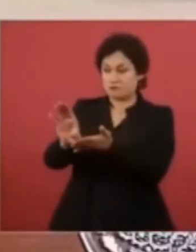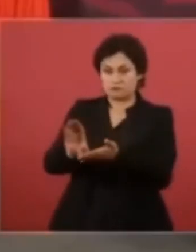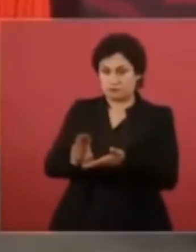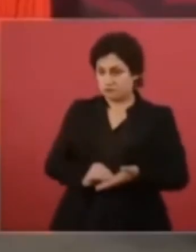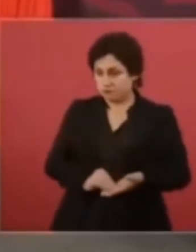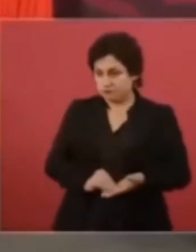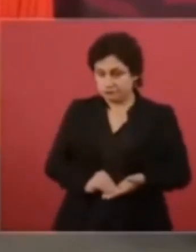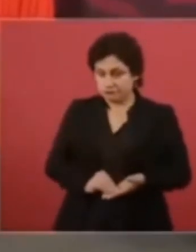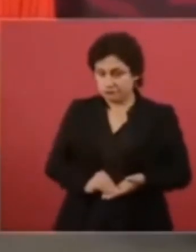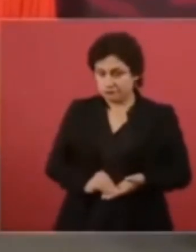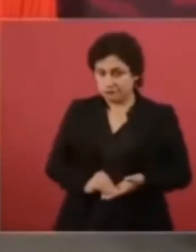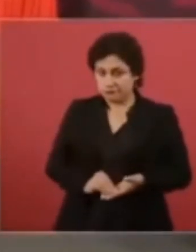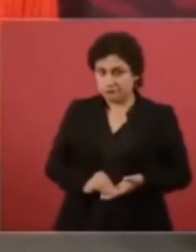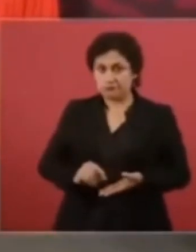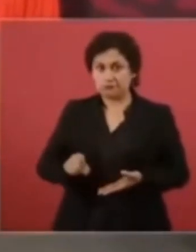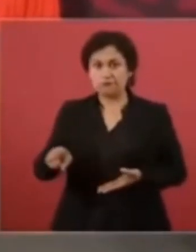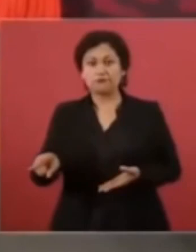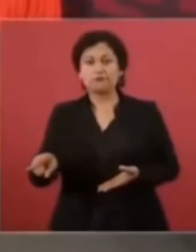y